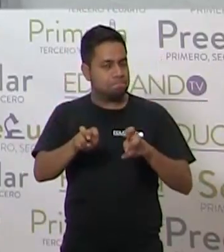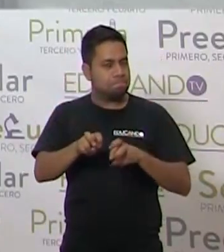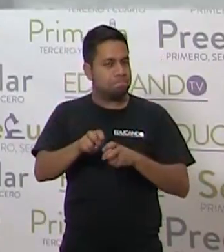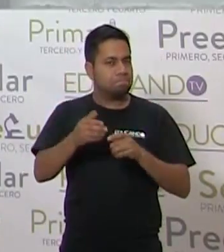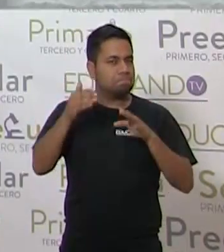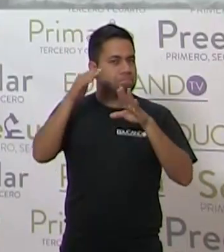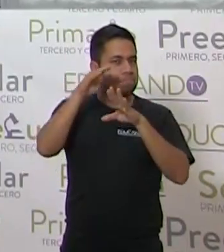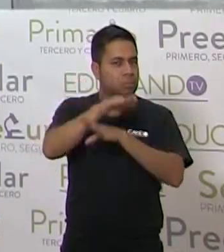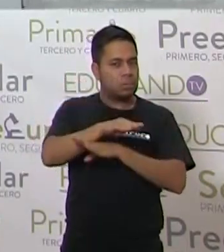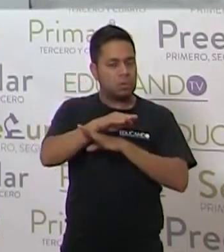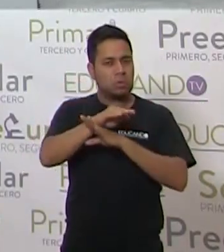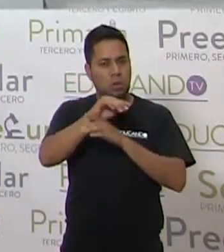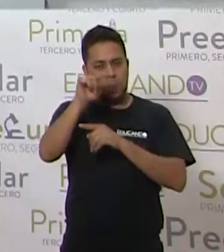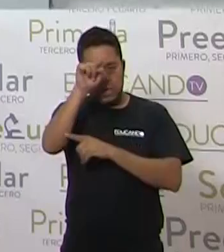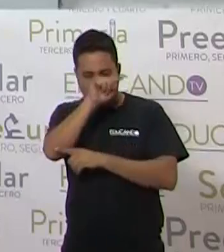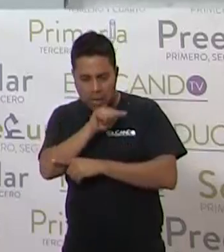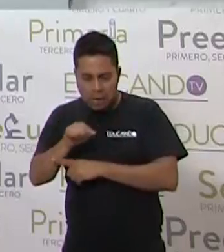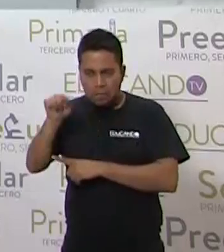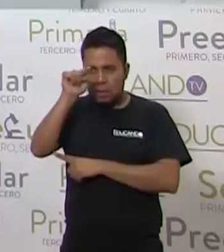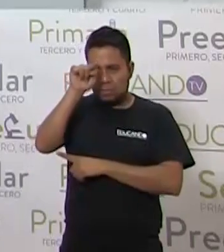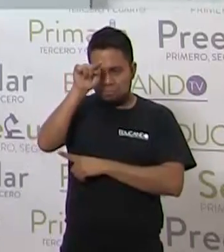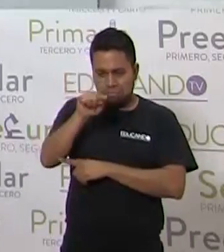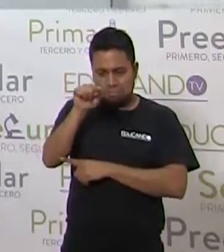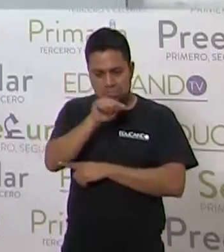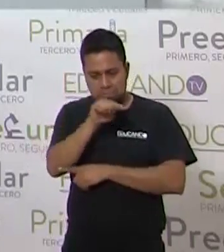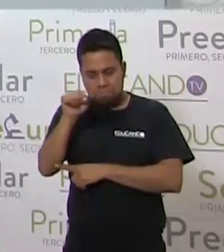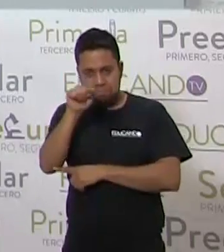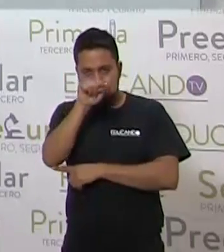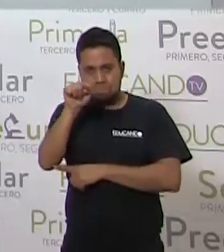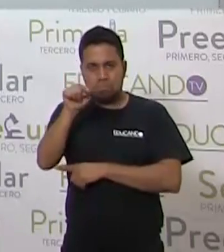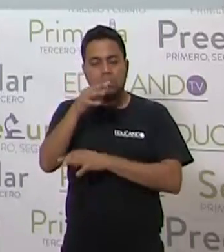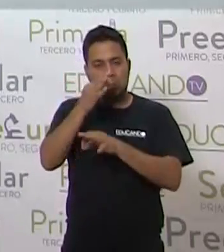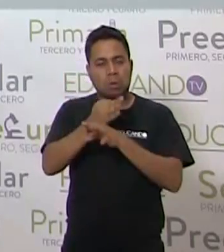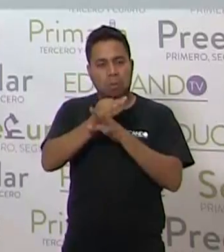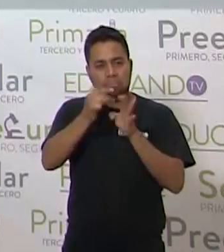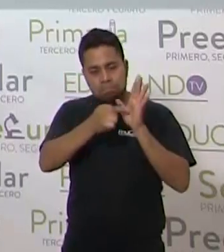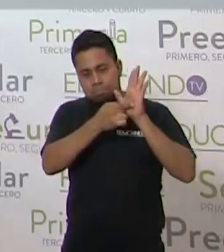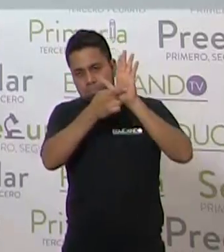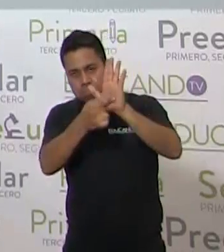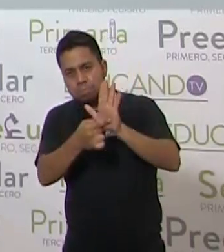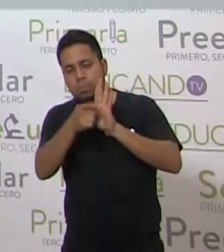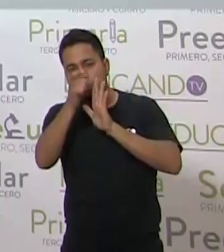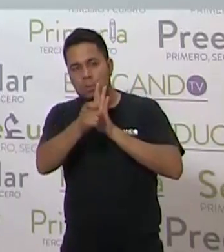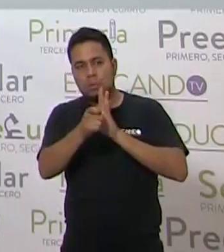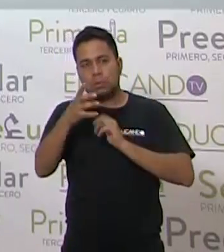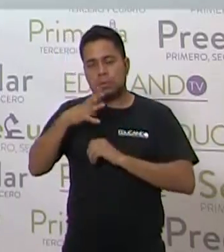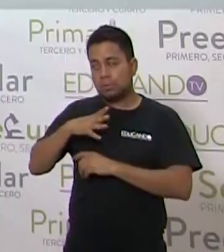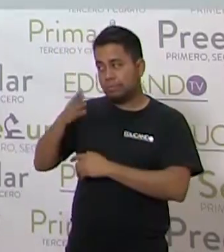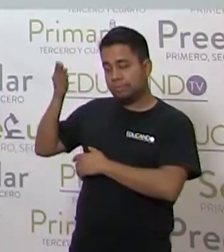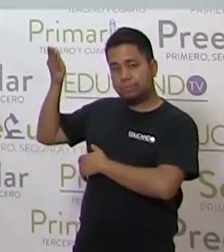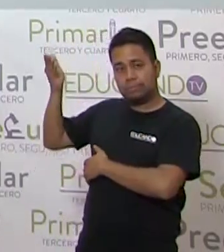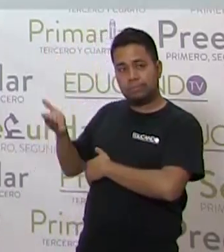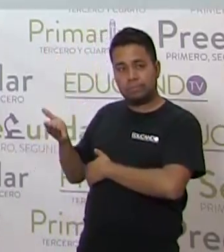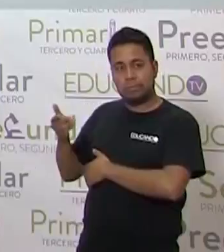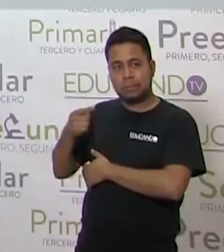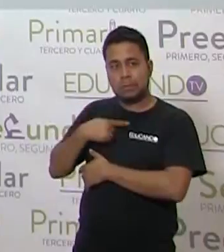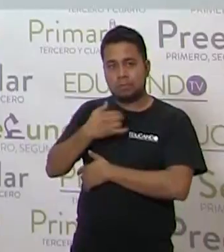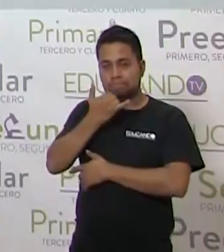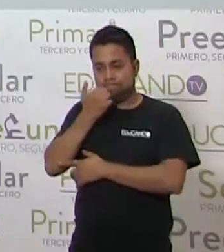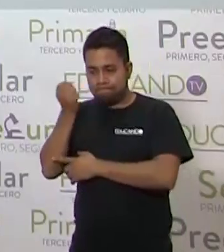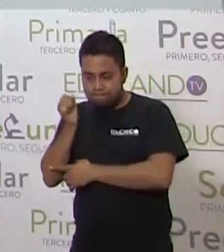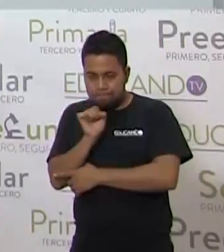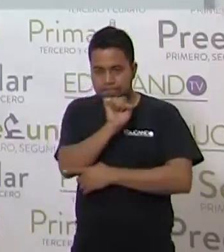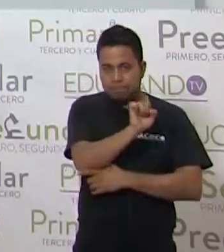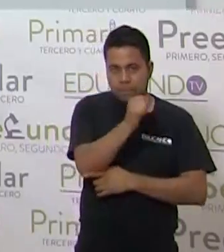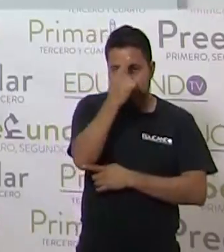que ver con gráficas circulares hoy vamos a ver una de estas que es la que se muestra a continuación me voy a pasar de este lado para que la